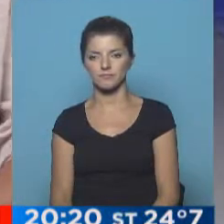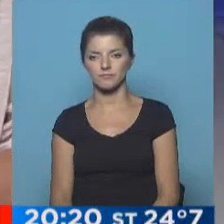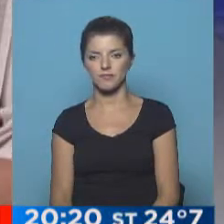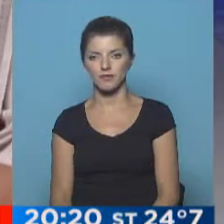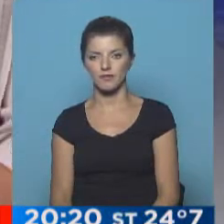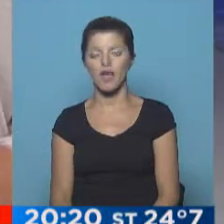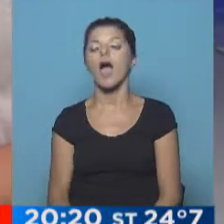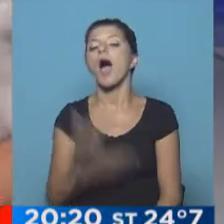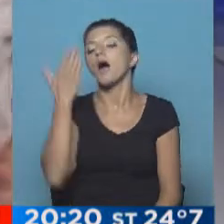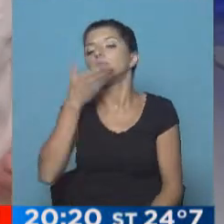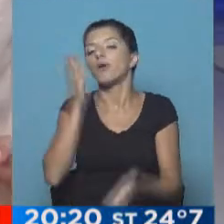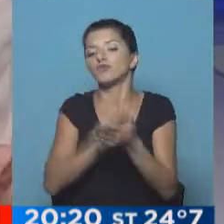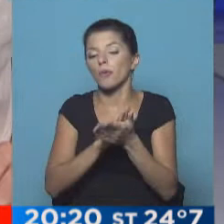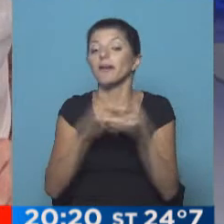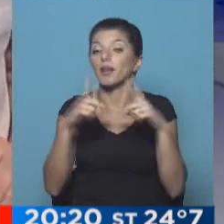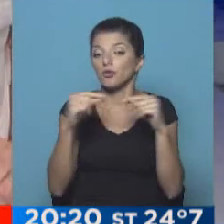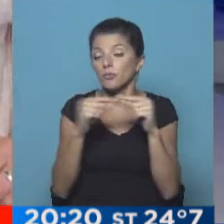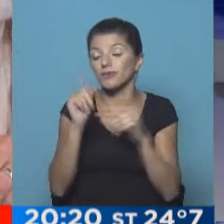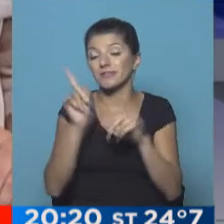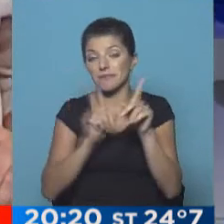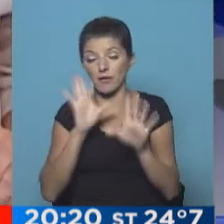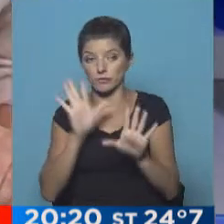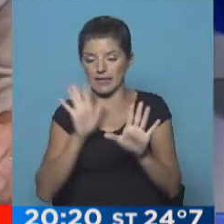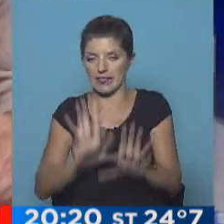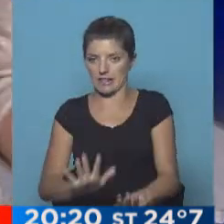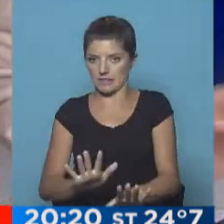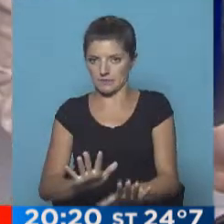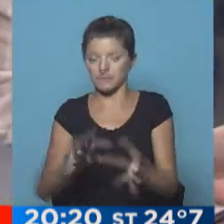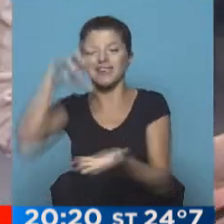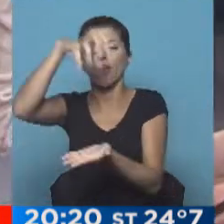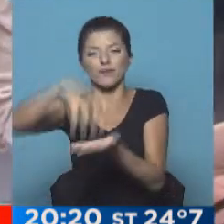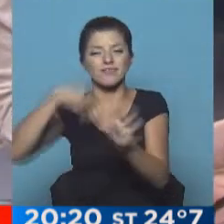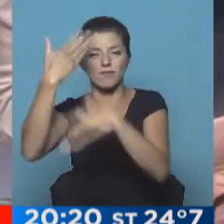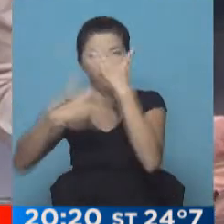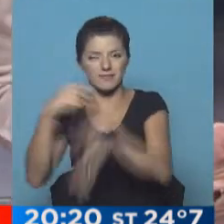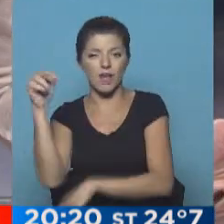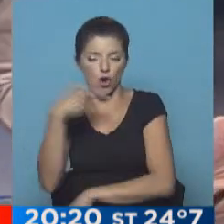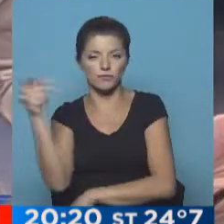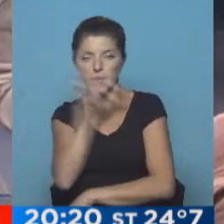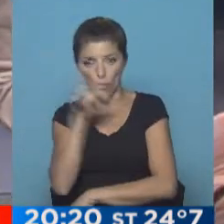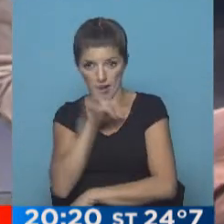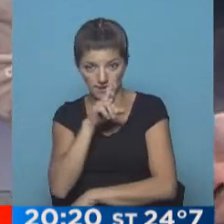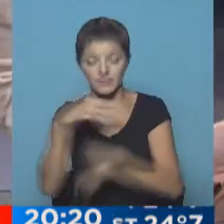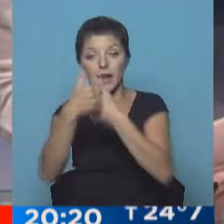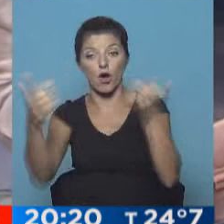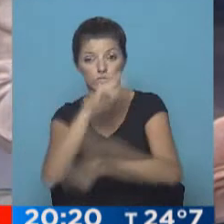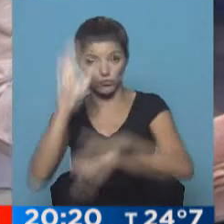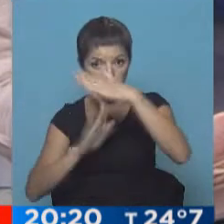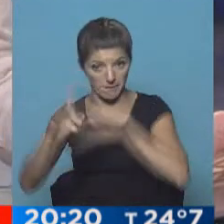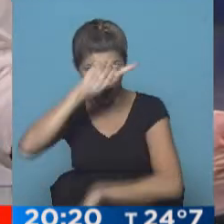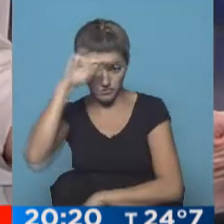Justamente hablando de números, y tal vez números que son realmente alarmantes, la Oficina de Violencia de Género de la Corte Suprema de Justicia de la Nación